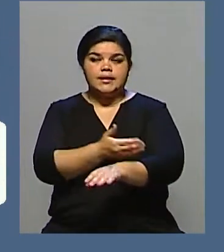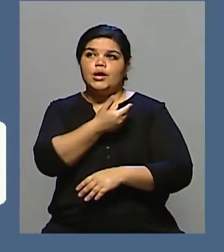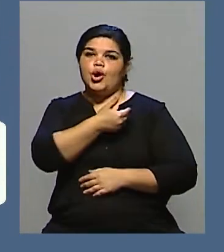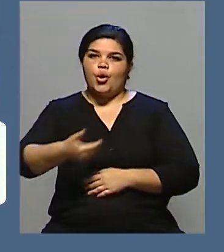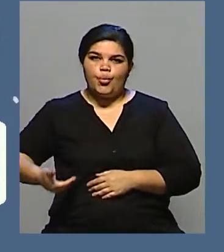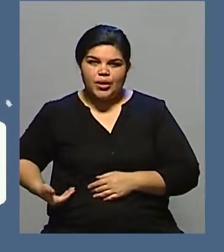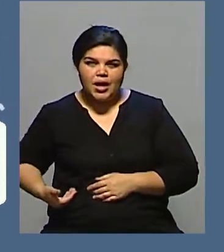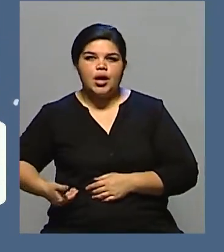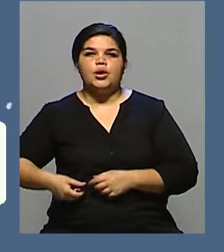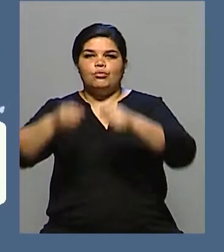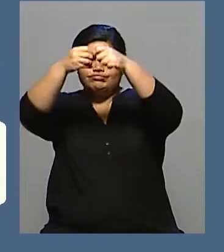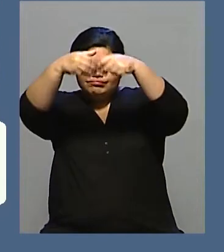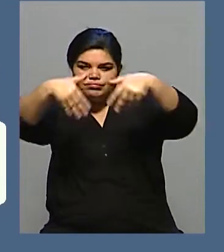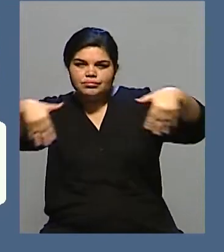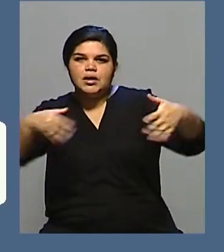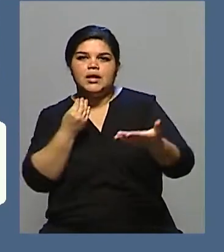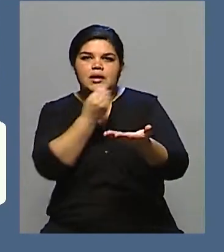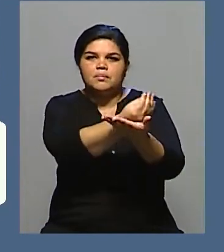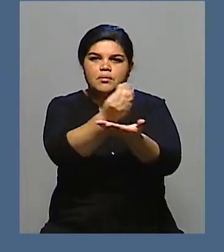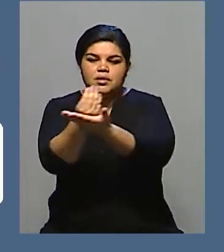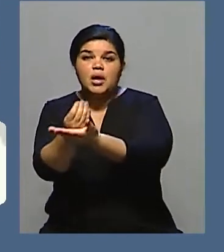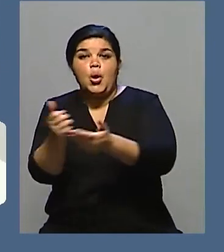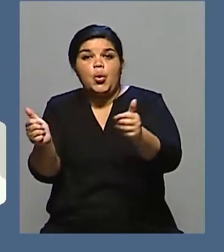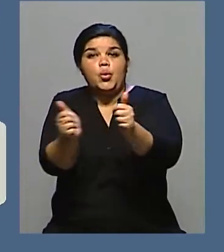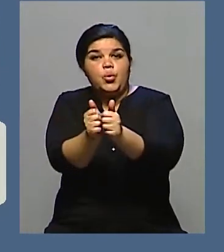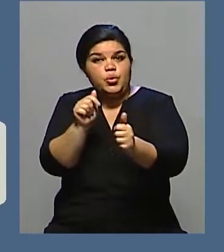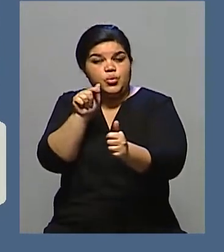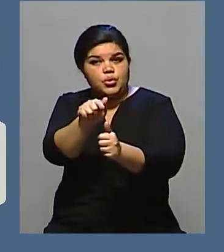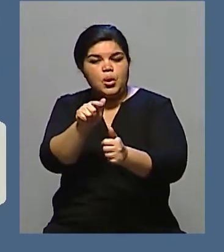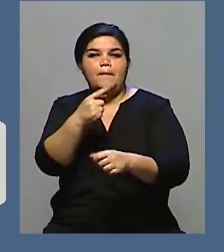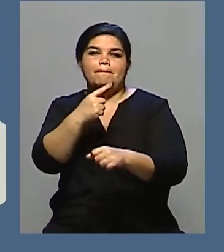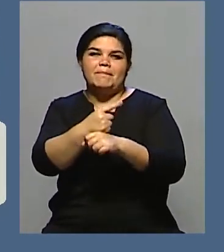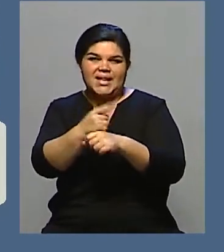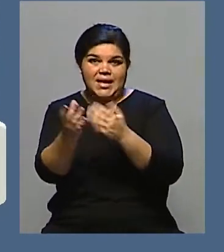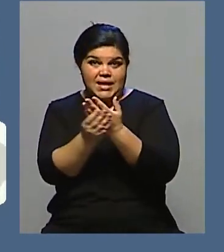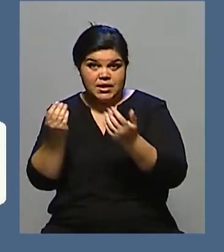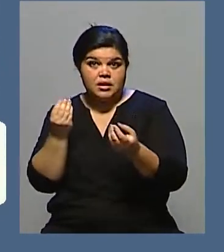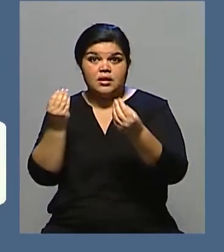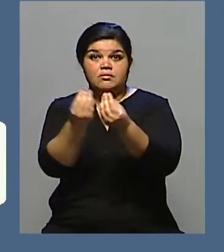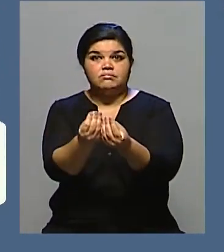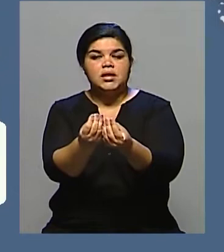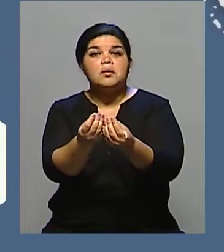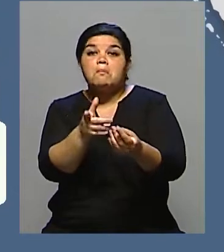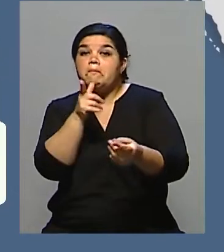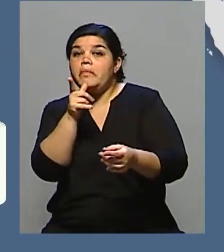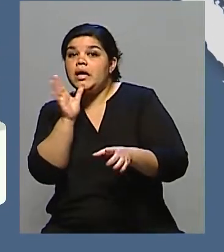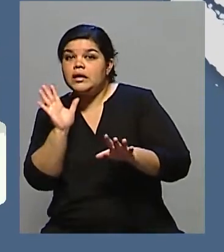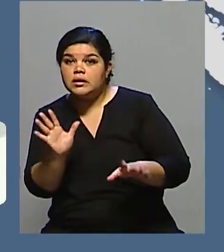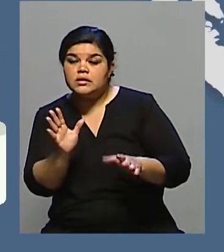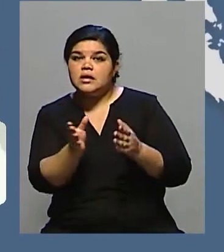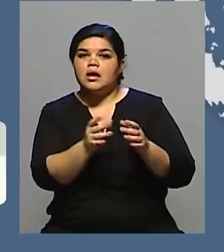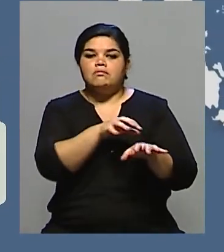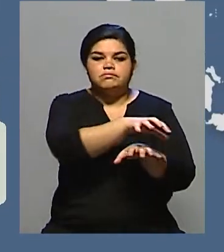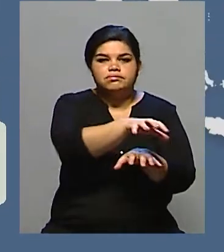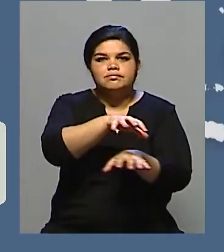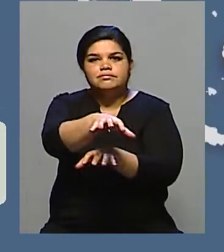teniendo en cuenta que las figuras que le han acompañado pueden llegar a reclamar algunos ministerios, decían que temían que